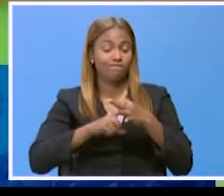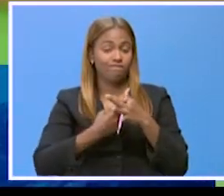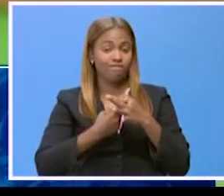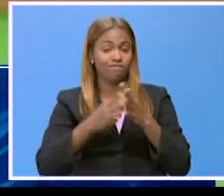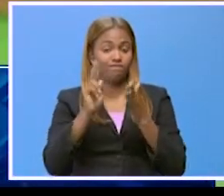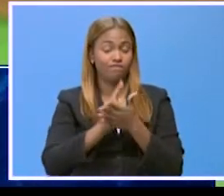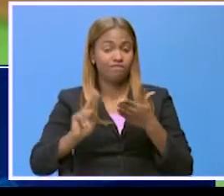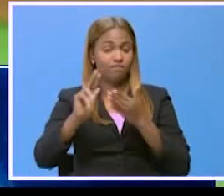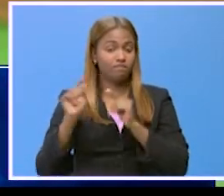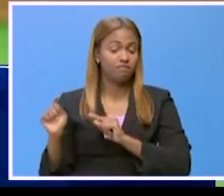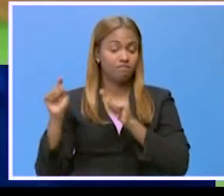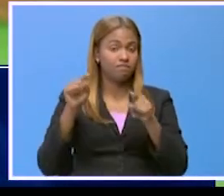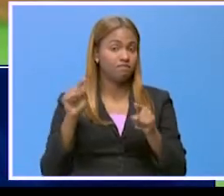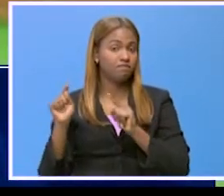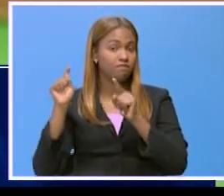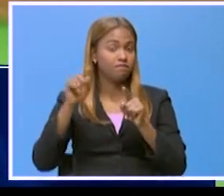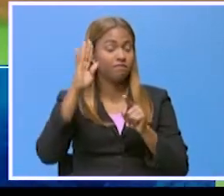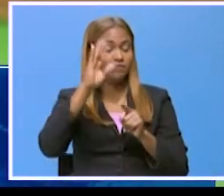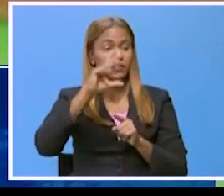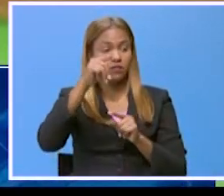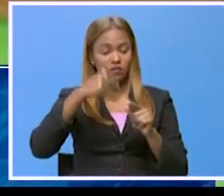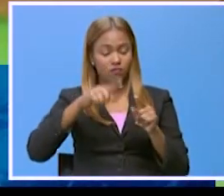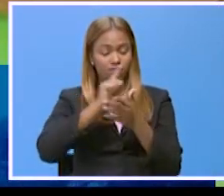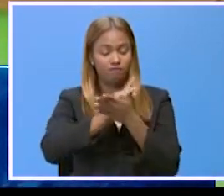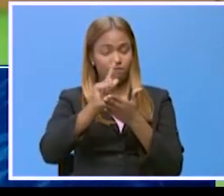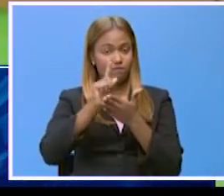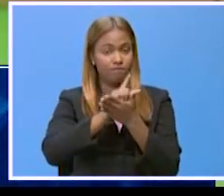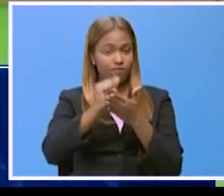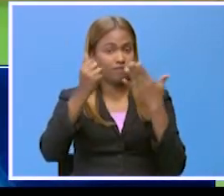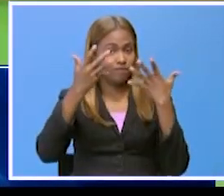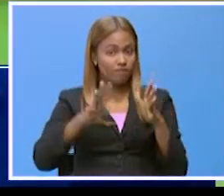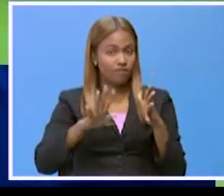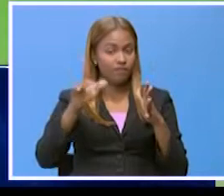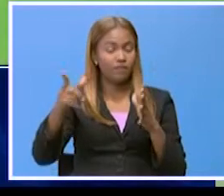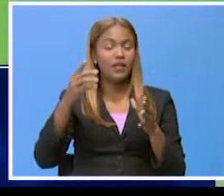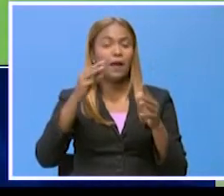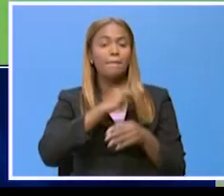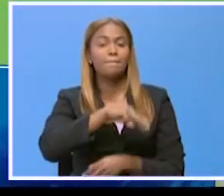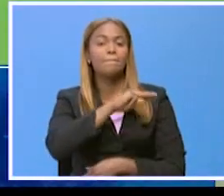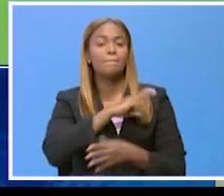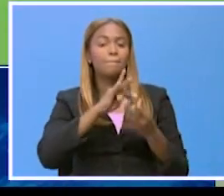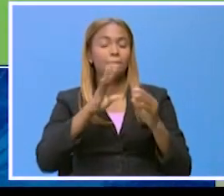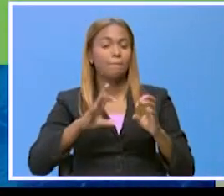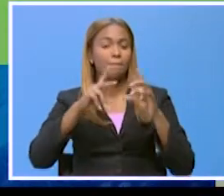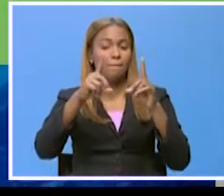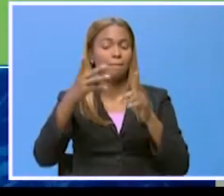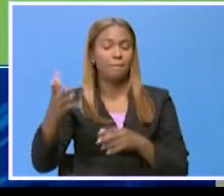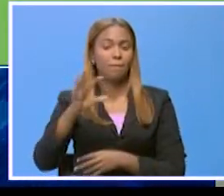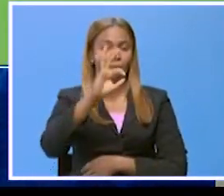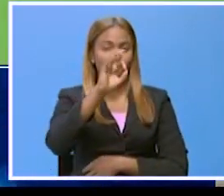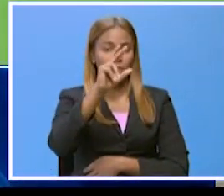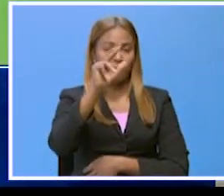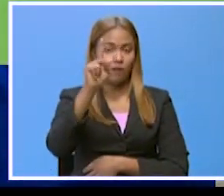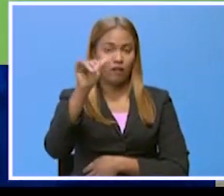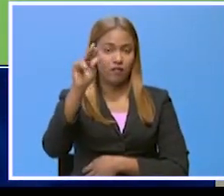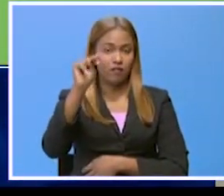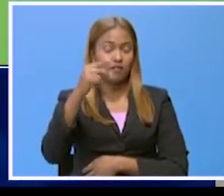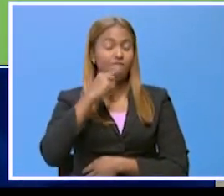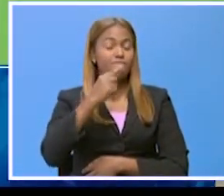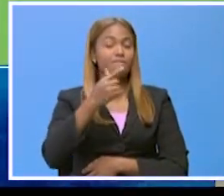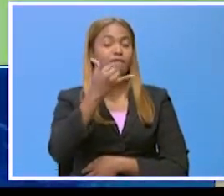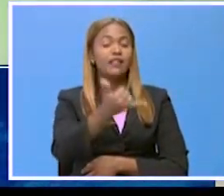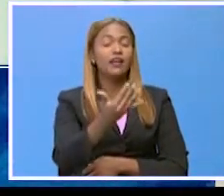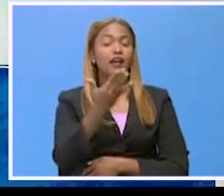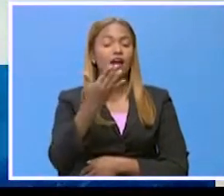nivel universitario que tendrá lugar luego de la semana santa el titular de educación superior franklin garcía fermín precisó que se